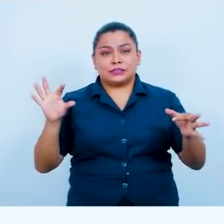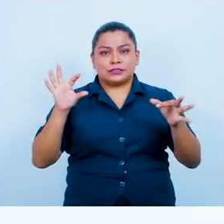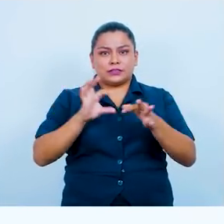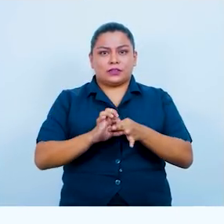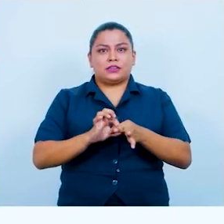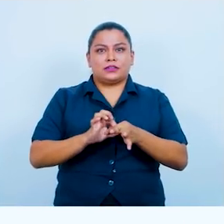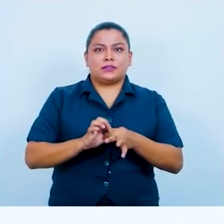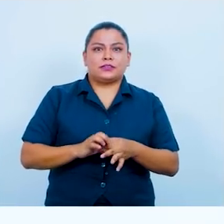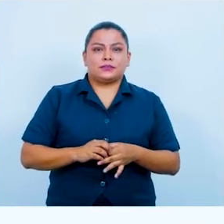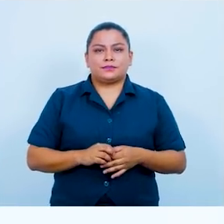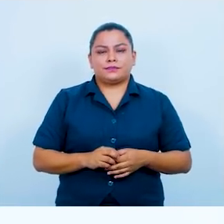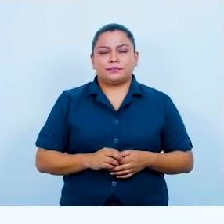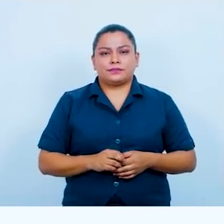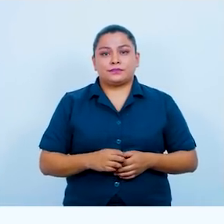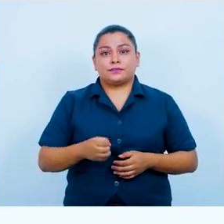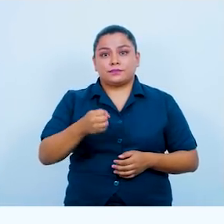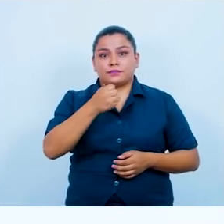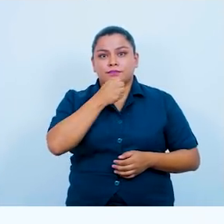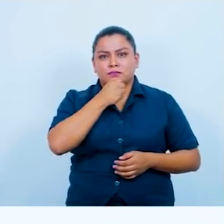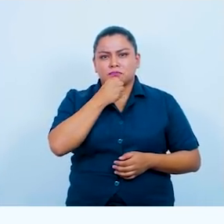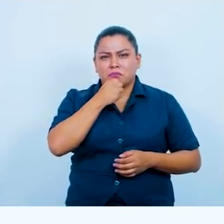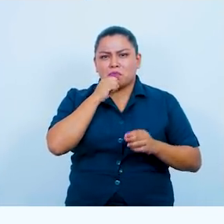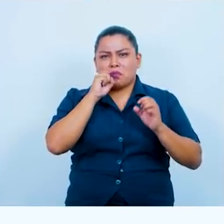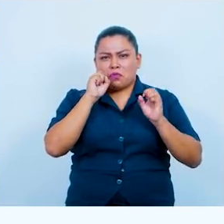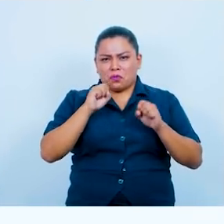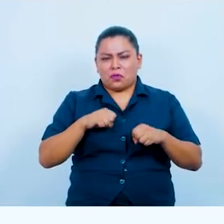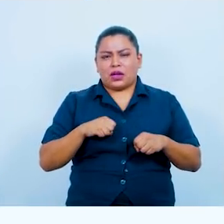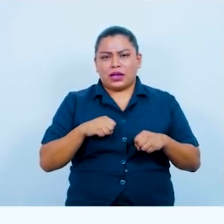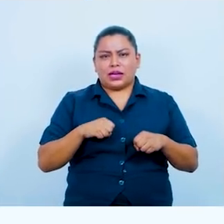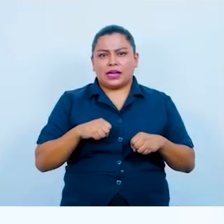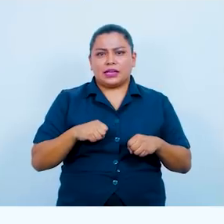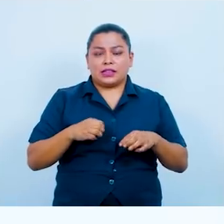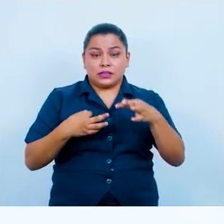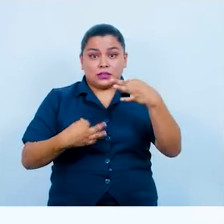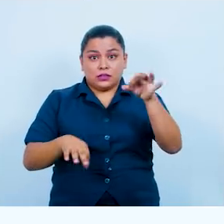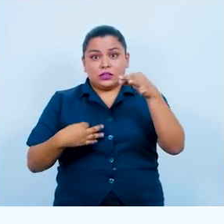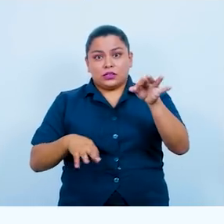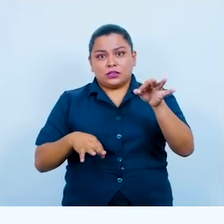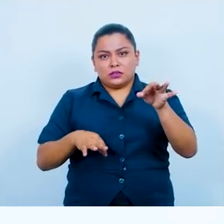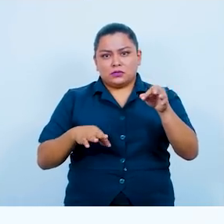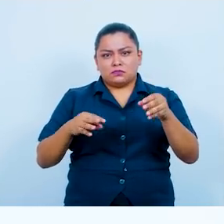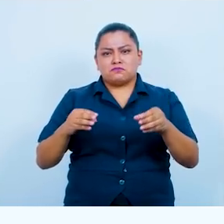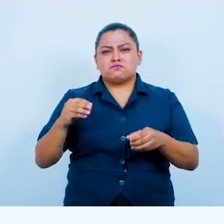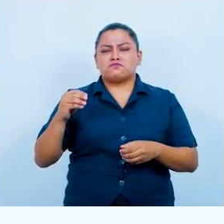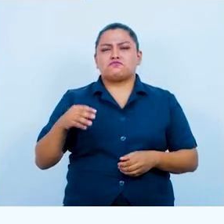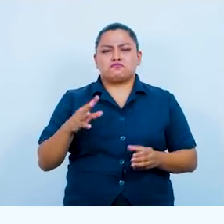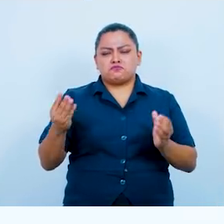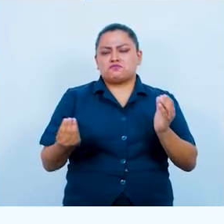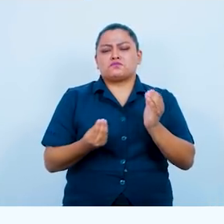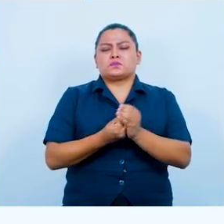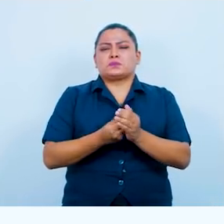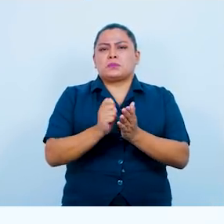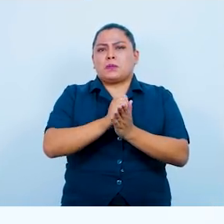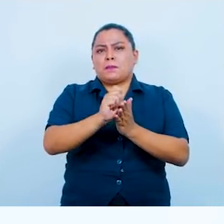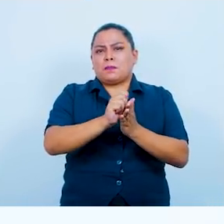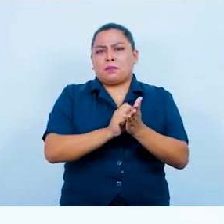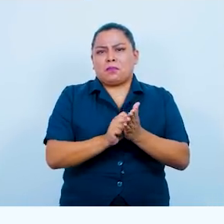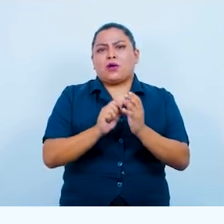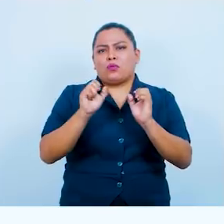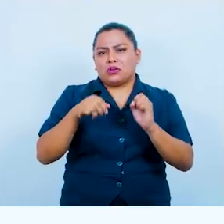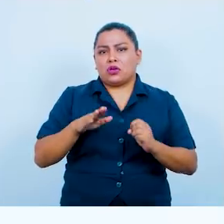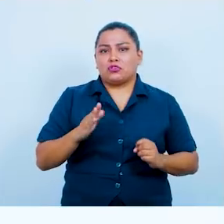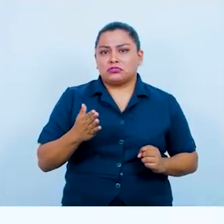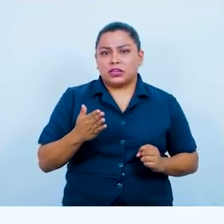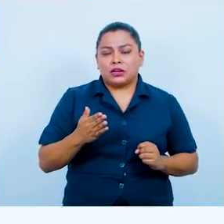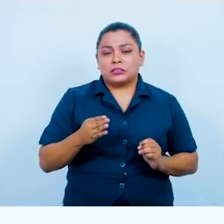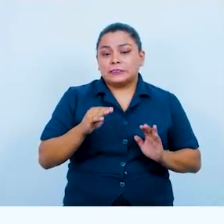colaboración. Documentos. Permite la creación, procesamiento y edición de textos. Puede utilizarse para